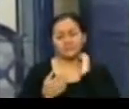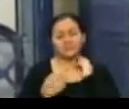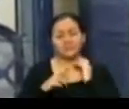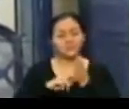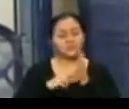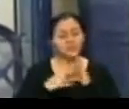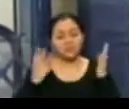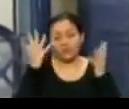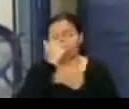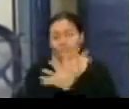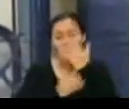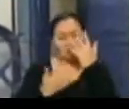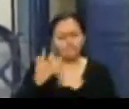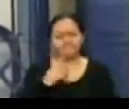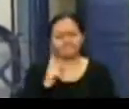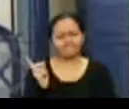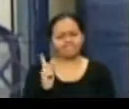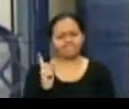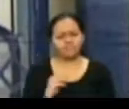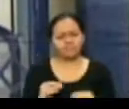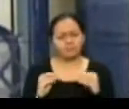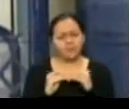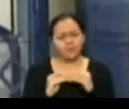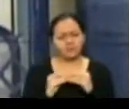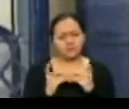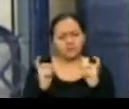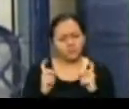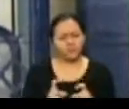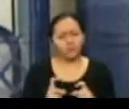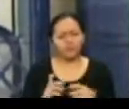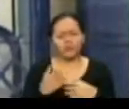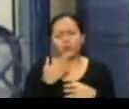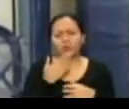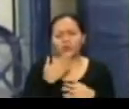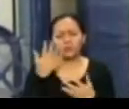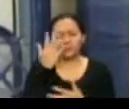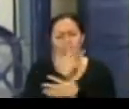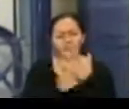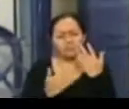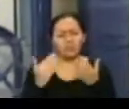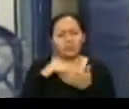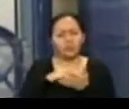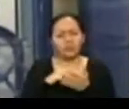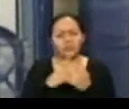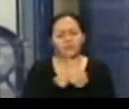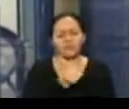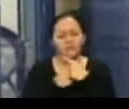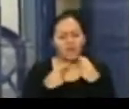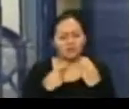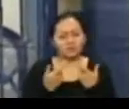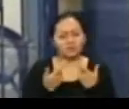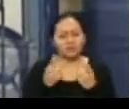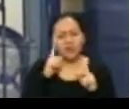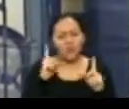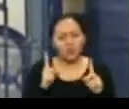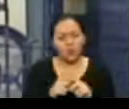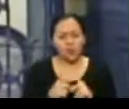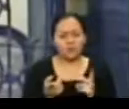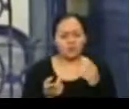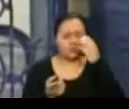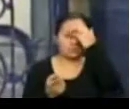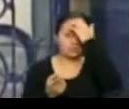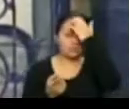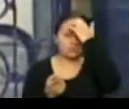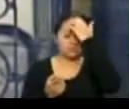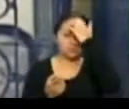engañe. No es posible de otra forma. No nos engañemos con falsos consensos.